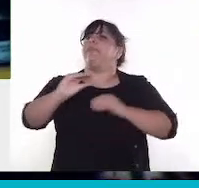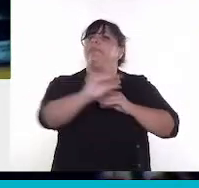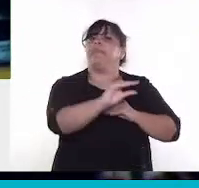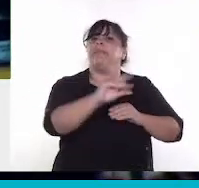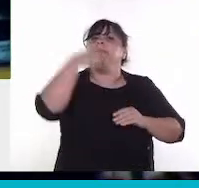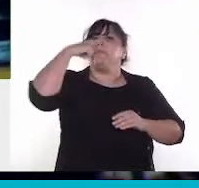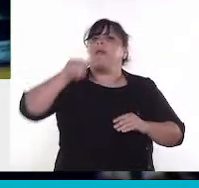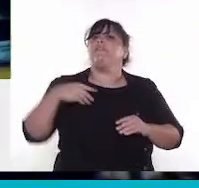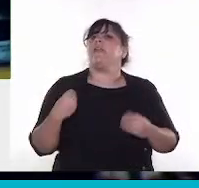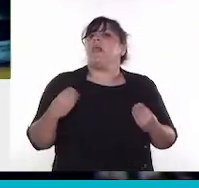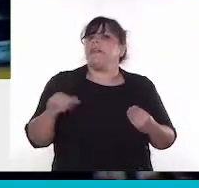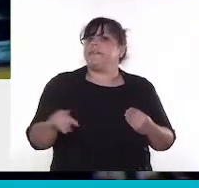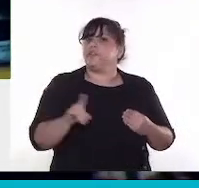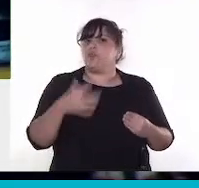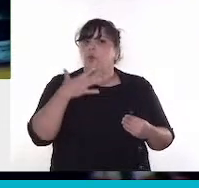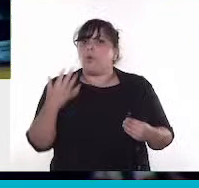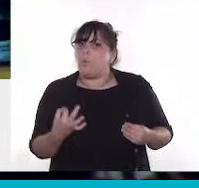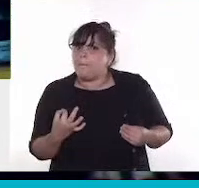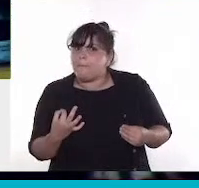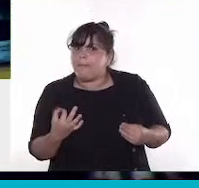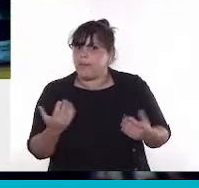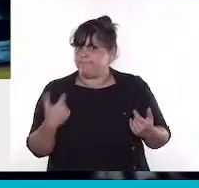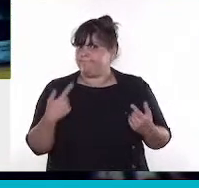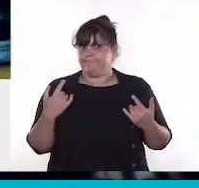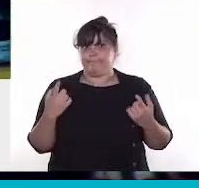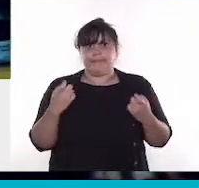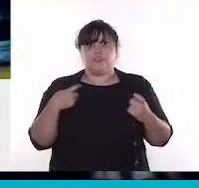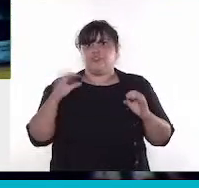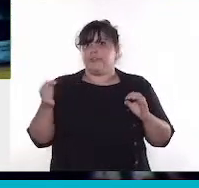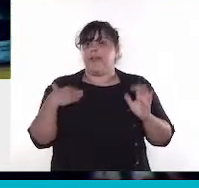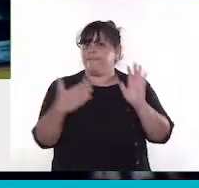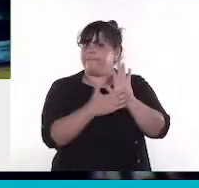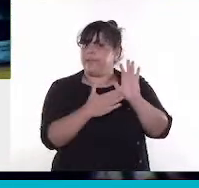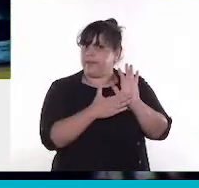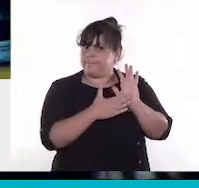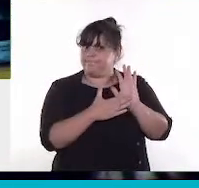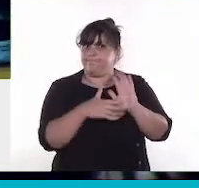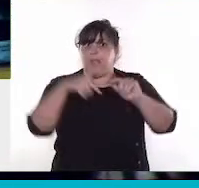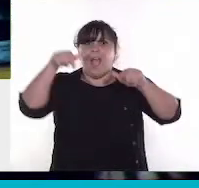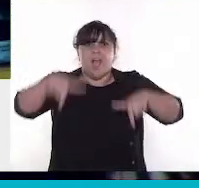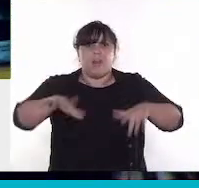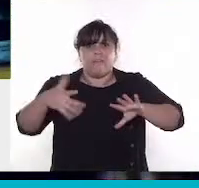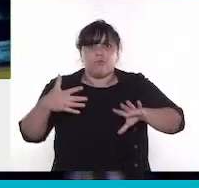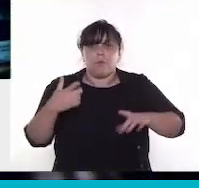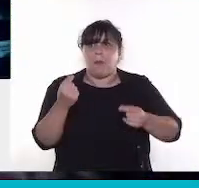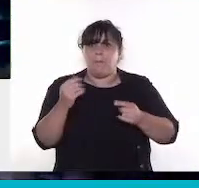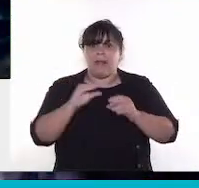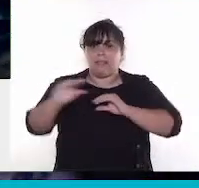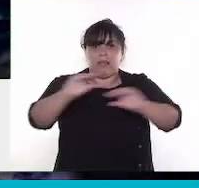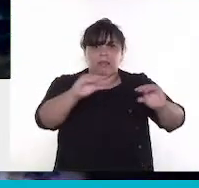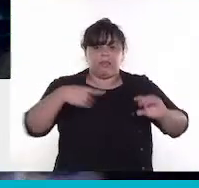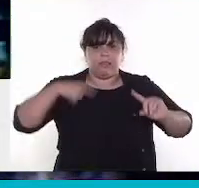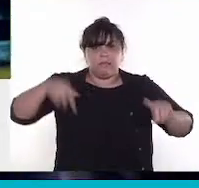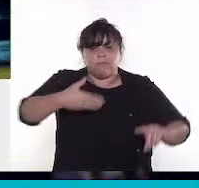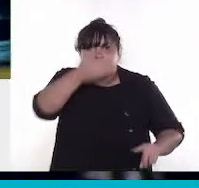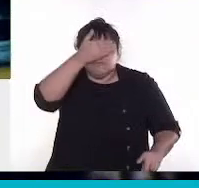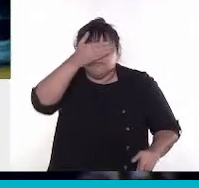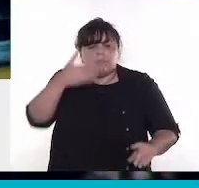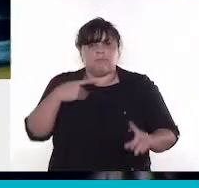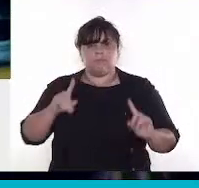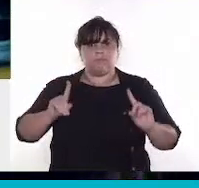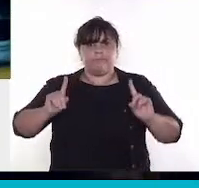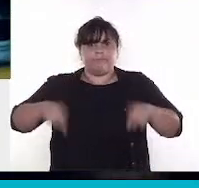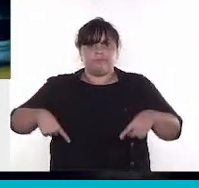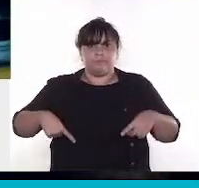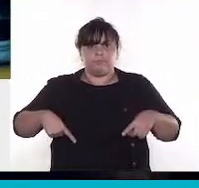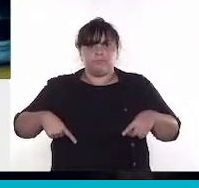hace. Sin los mecanismos suficientes para comprobar esta conexión, el resultado puede